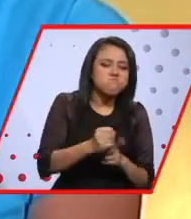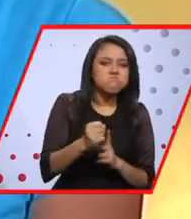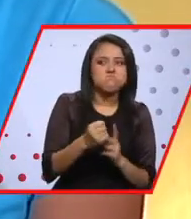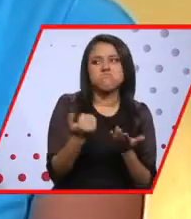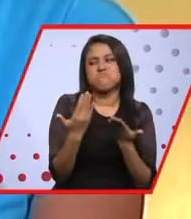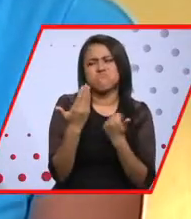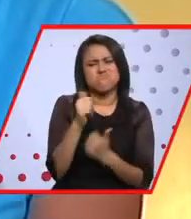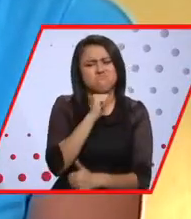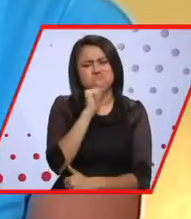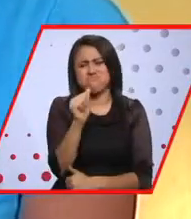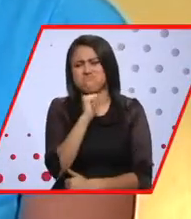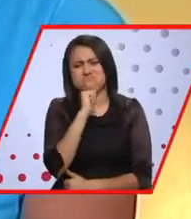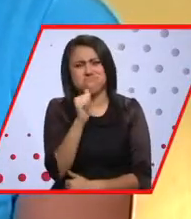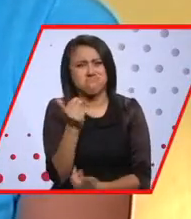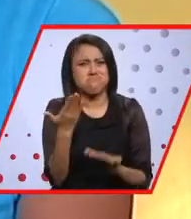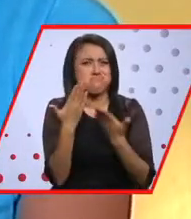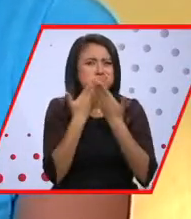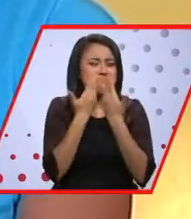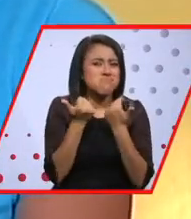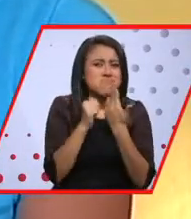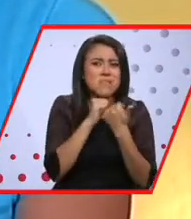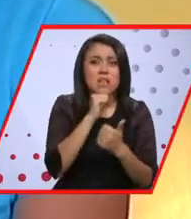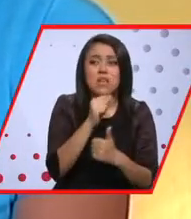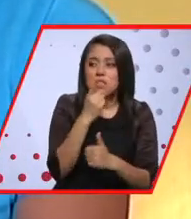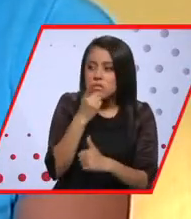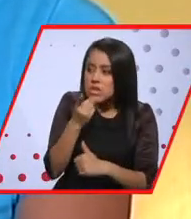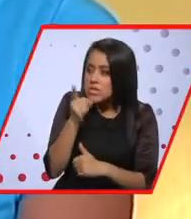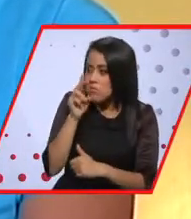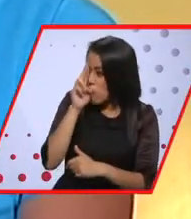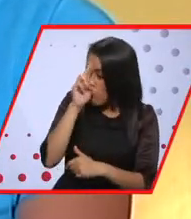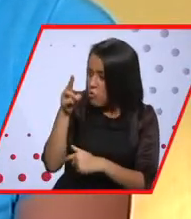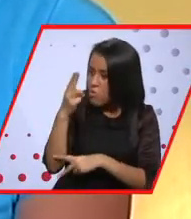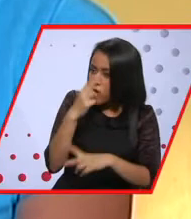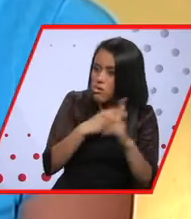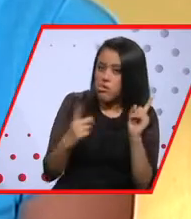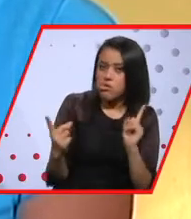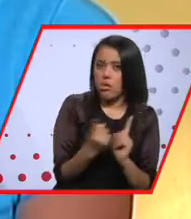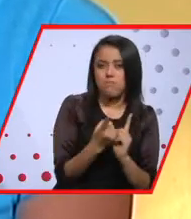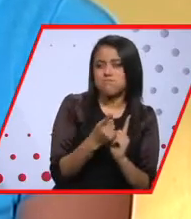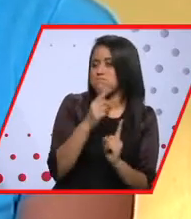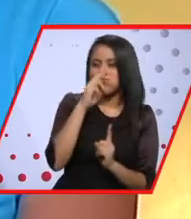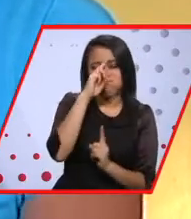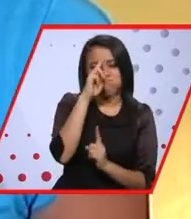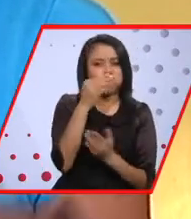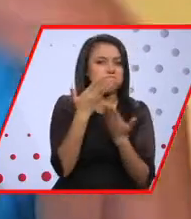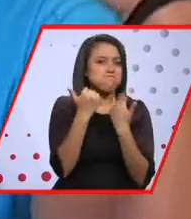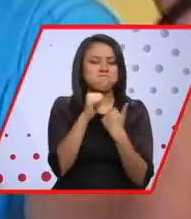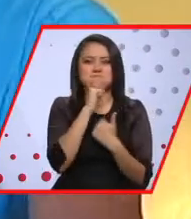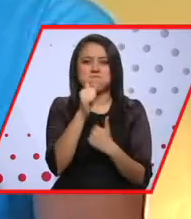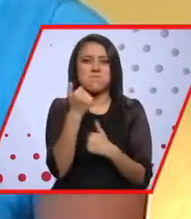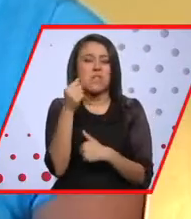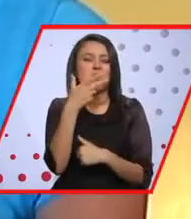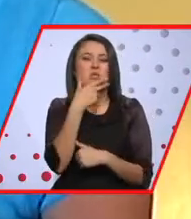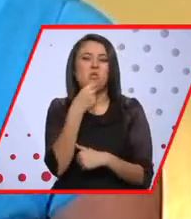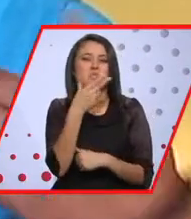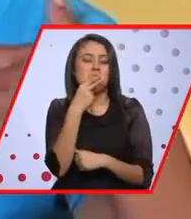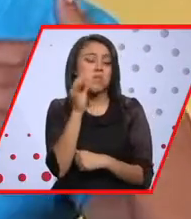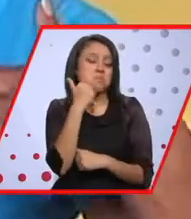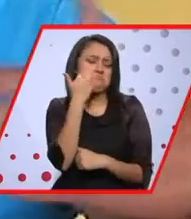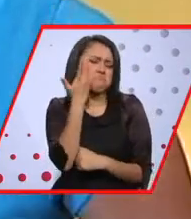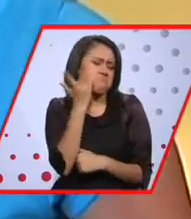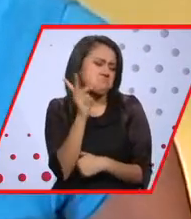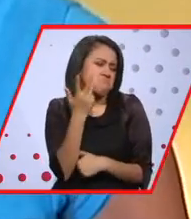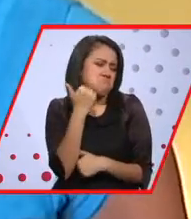nada, no nos ponen orden de restricción para nosotros, para nuestra protección. Señor viene aquí cada que él